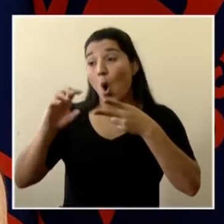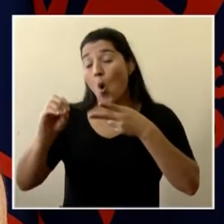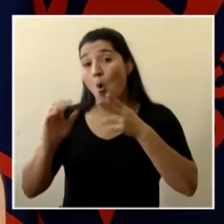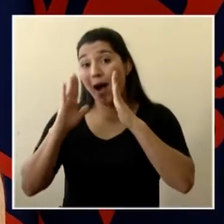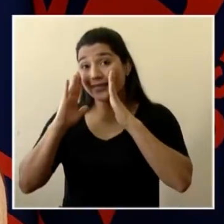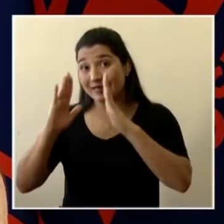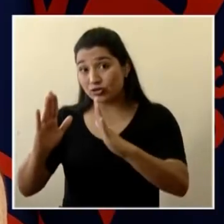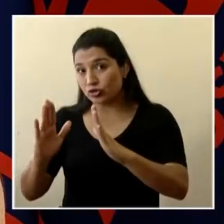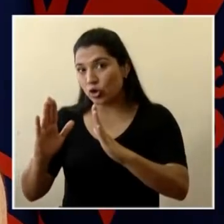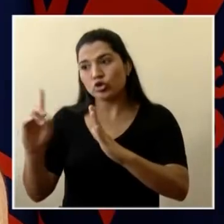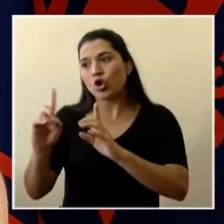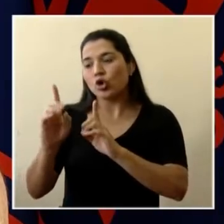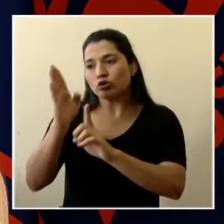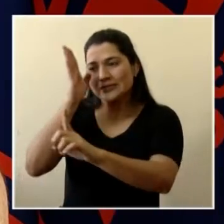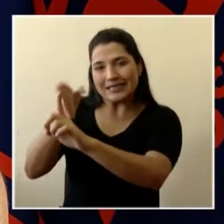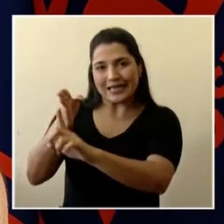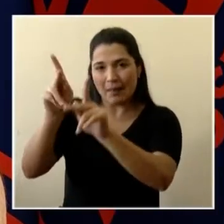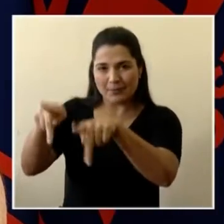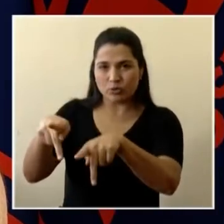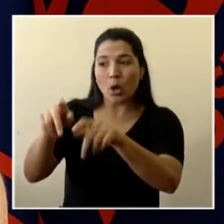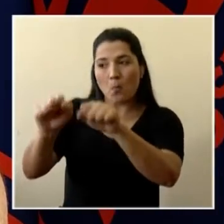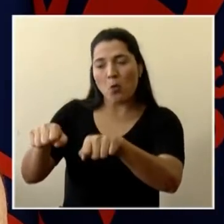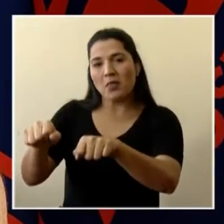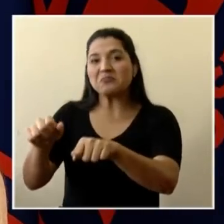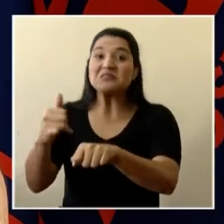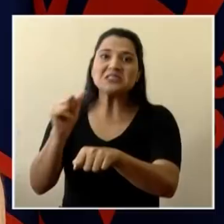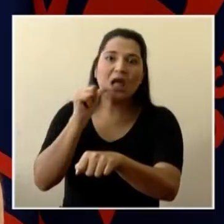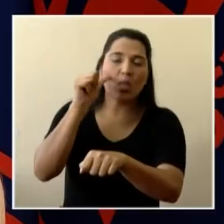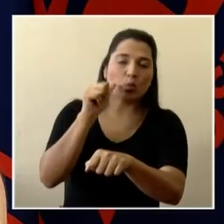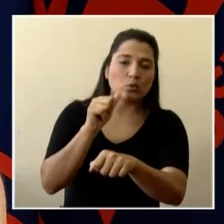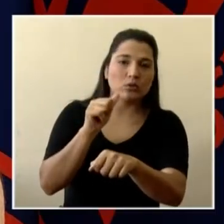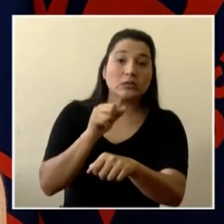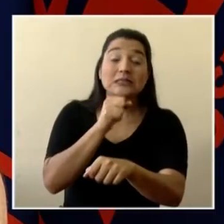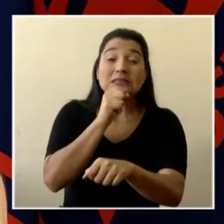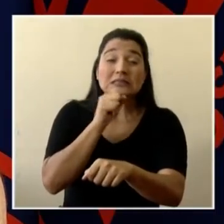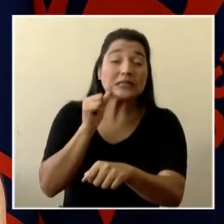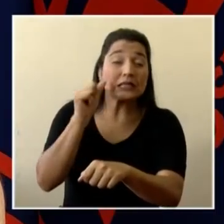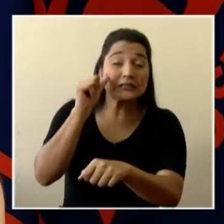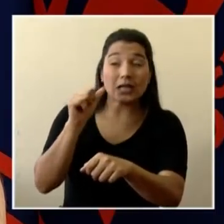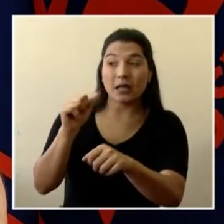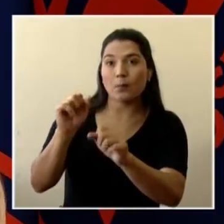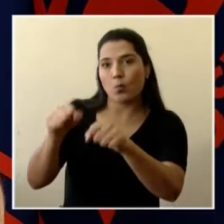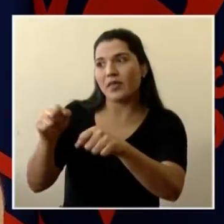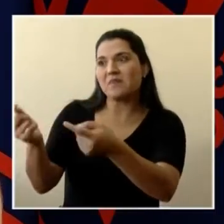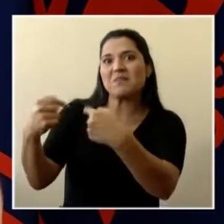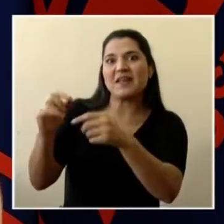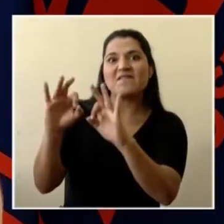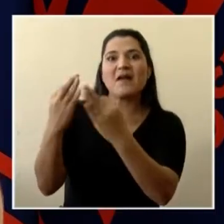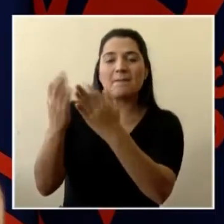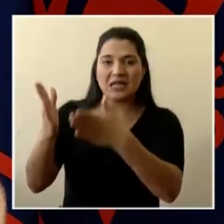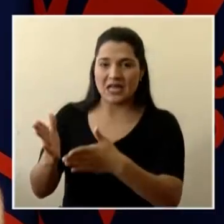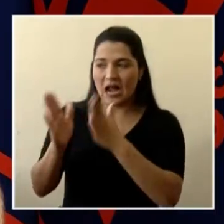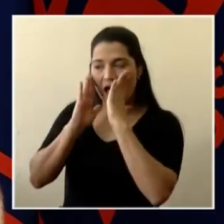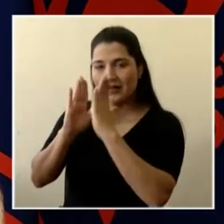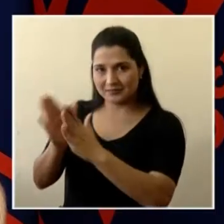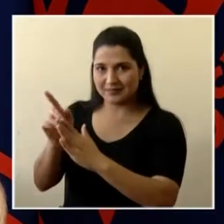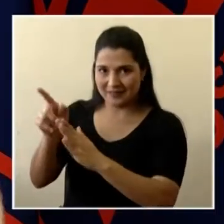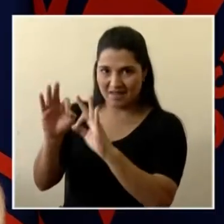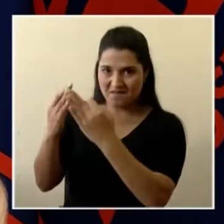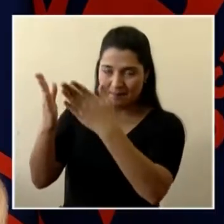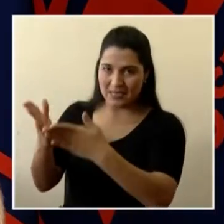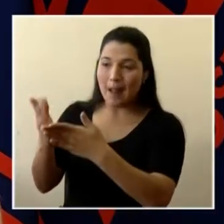llamada telefónica y la distribución de medicamentos a domicilio en todas aquellas especialidades en las que es posible. En las que no es posible porque se requiere